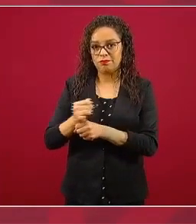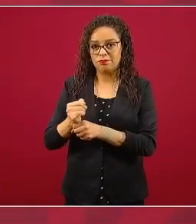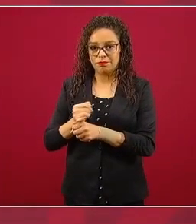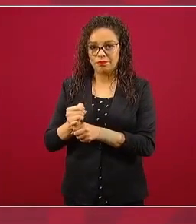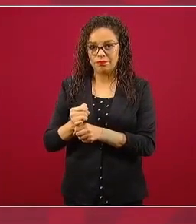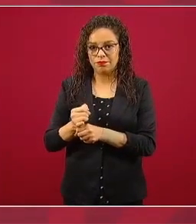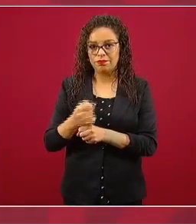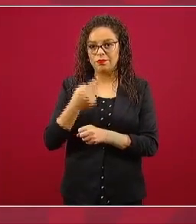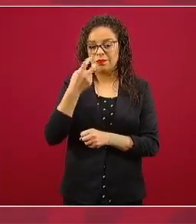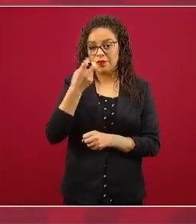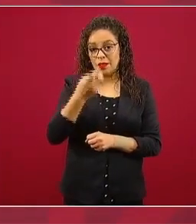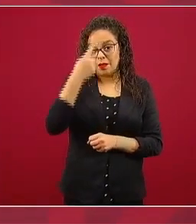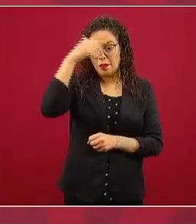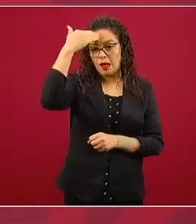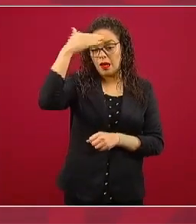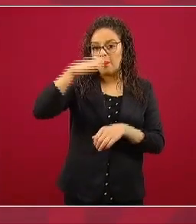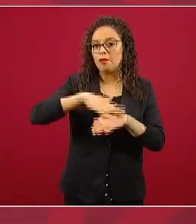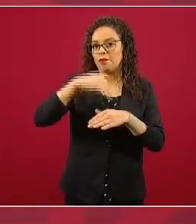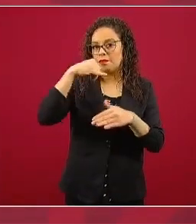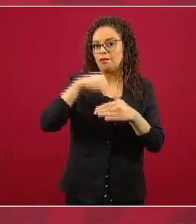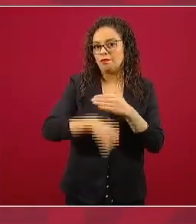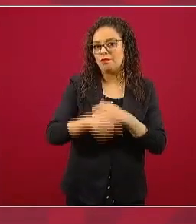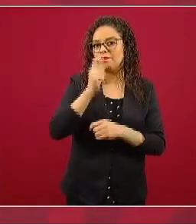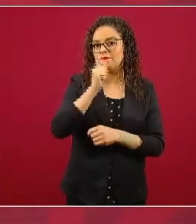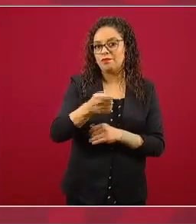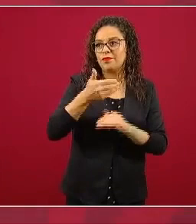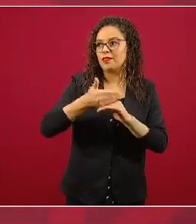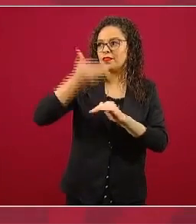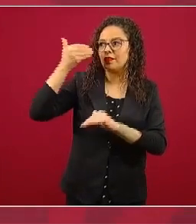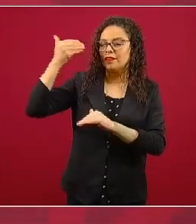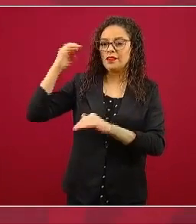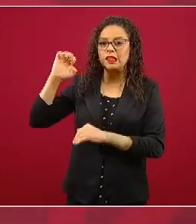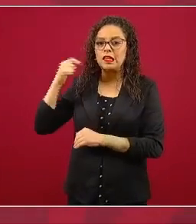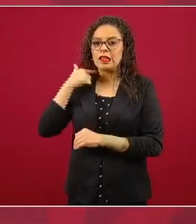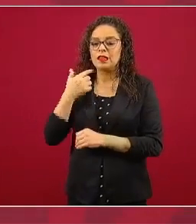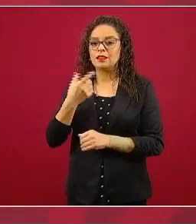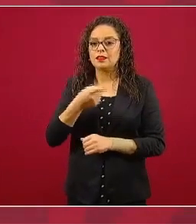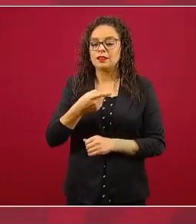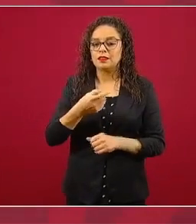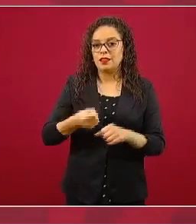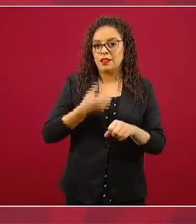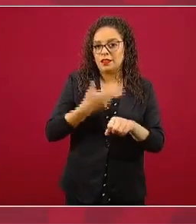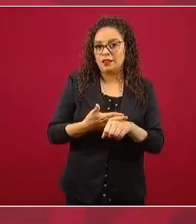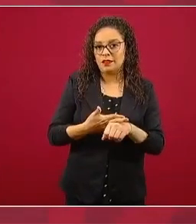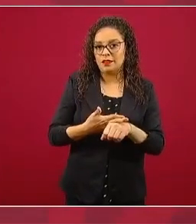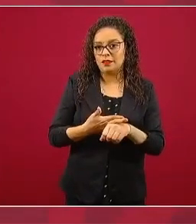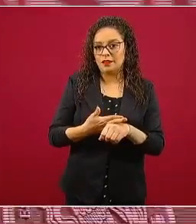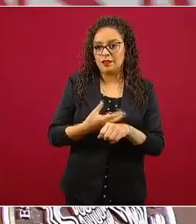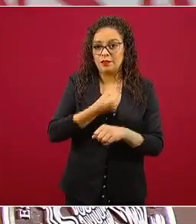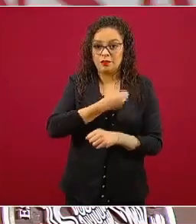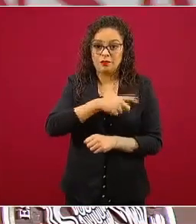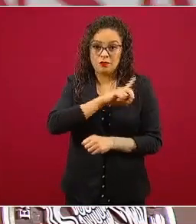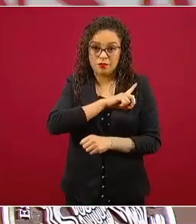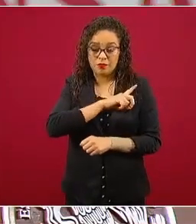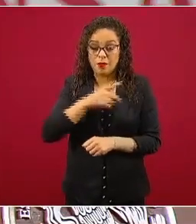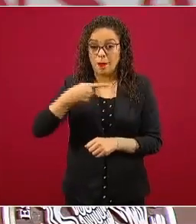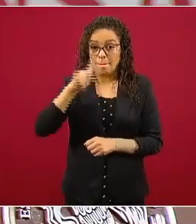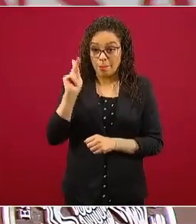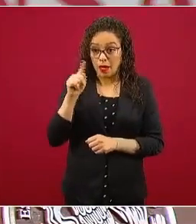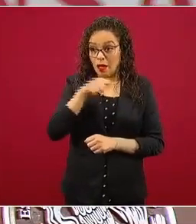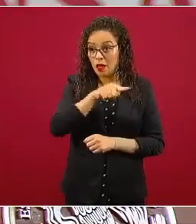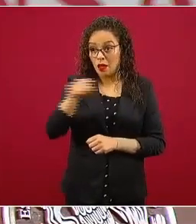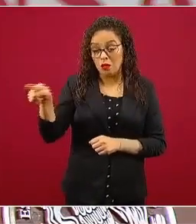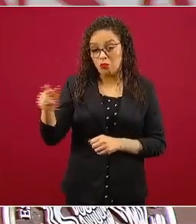De todas maneras, ellos, los ex secretarios de salud, tienen todo el derecho